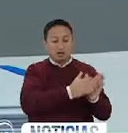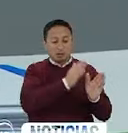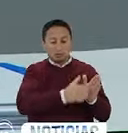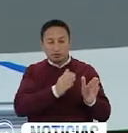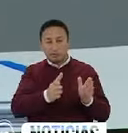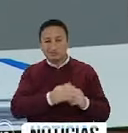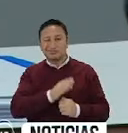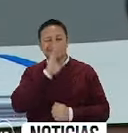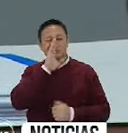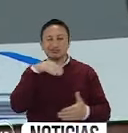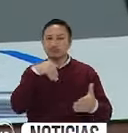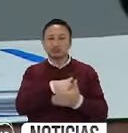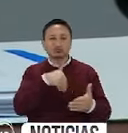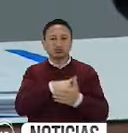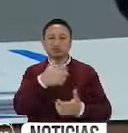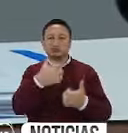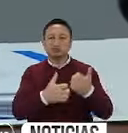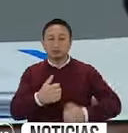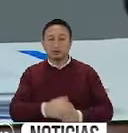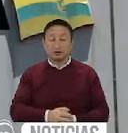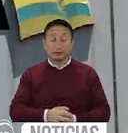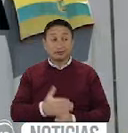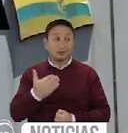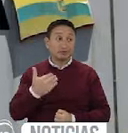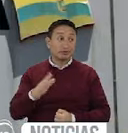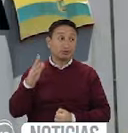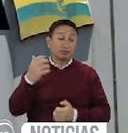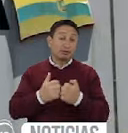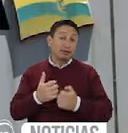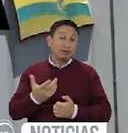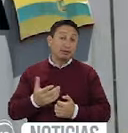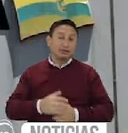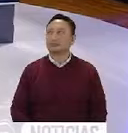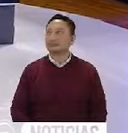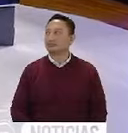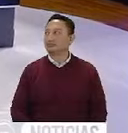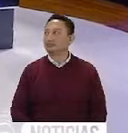en tumbo y parece que así seguirá, informó.